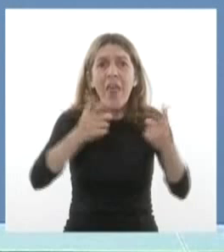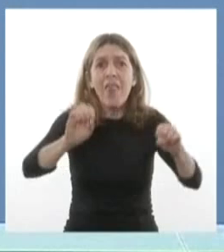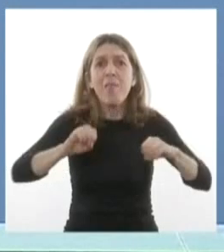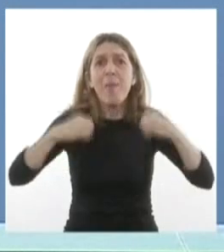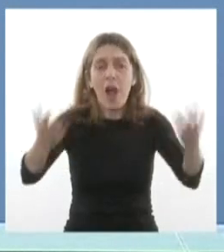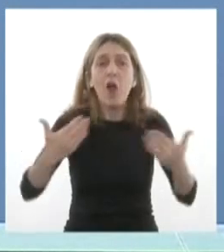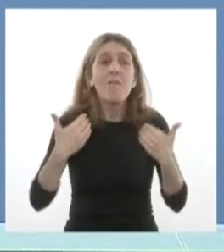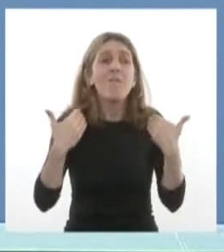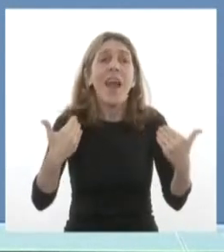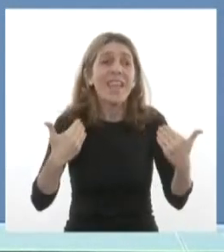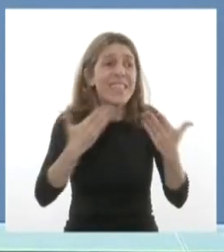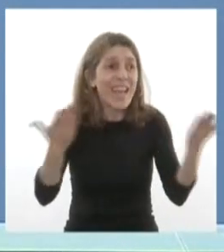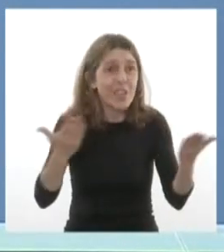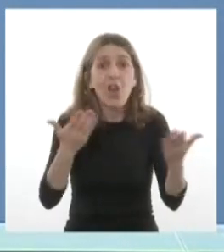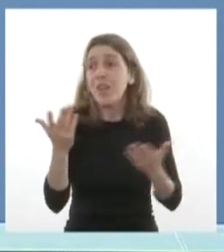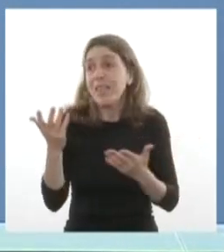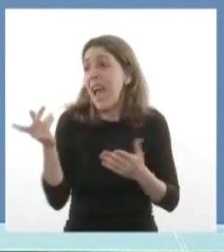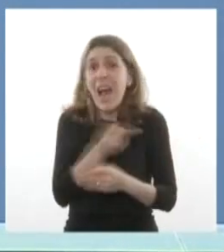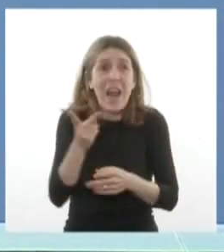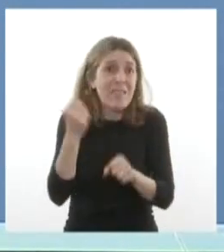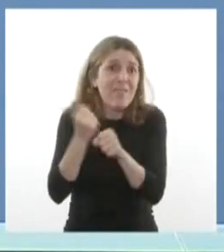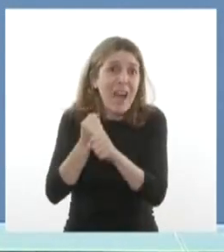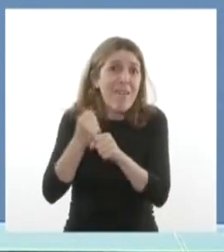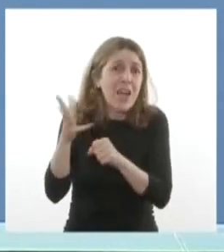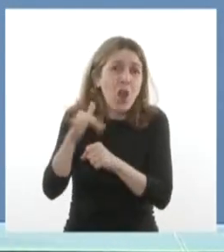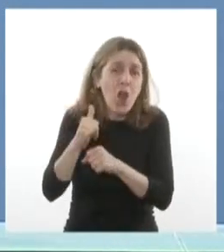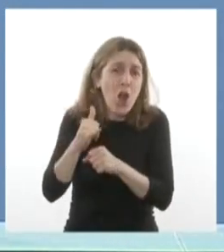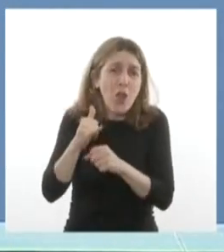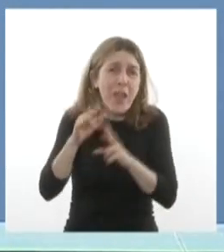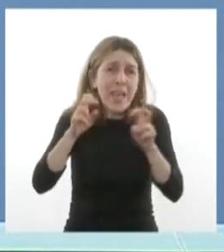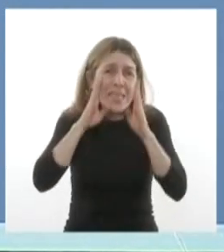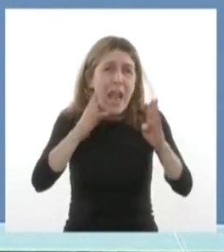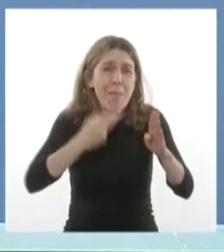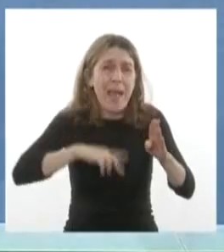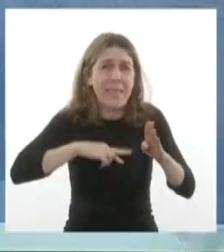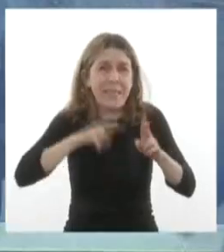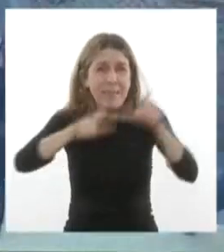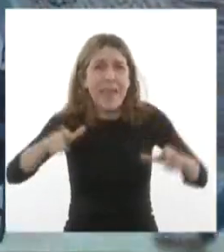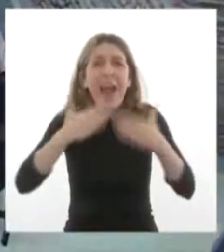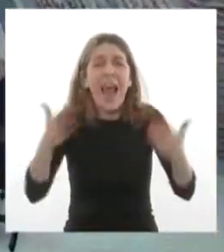Felicitaciones a las que trabajan todos los días por esto. Y gracias a todos y todas.